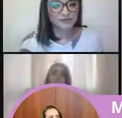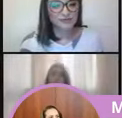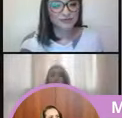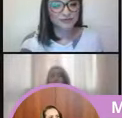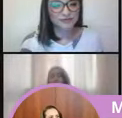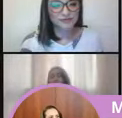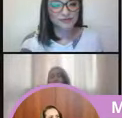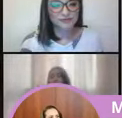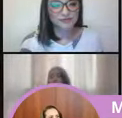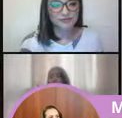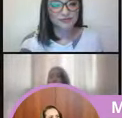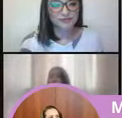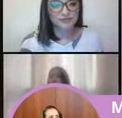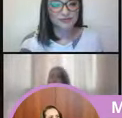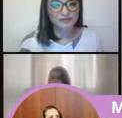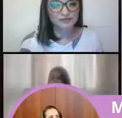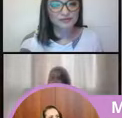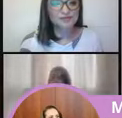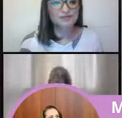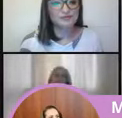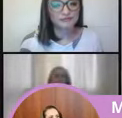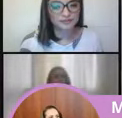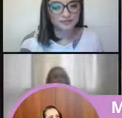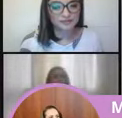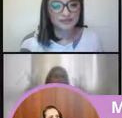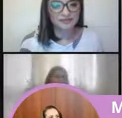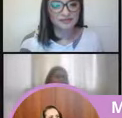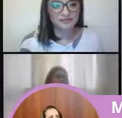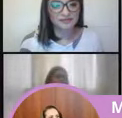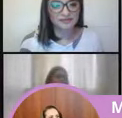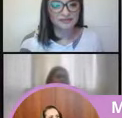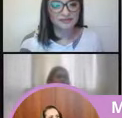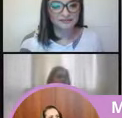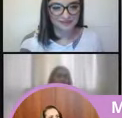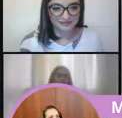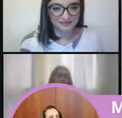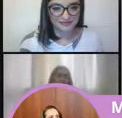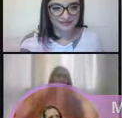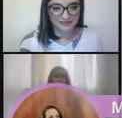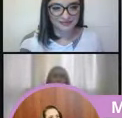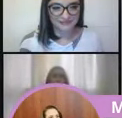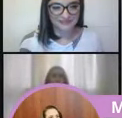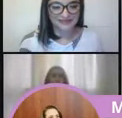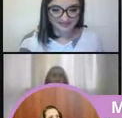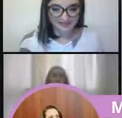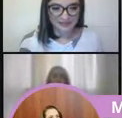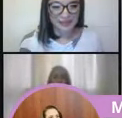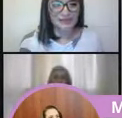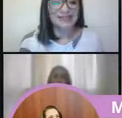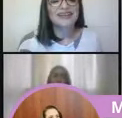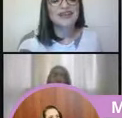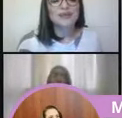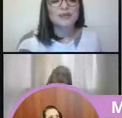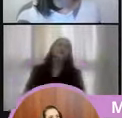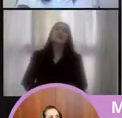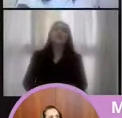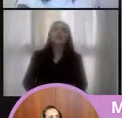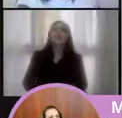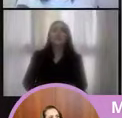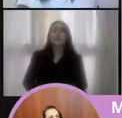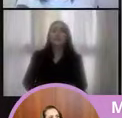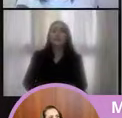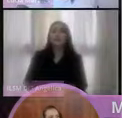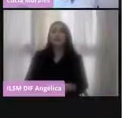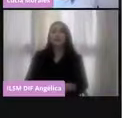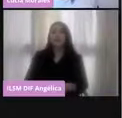vamos a seguir en materia la importancia de la participación ciudadana, Lucía Morales Navarro. Gracias Lucía. Muy bien, bueno, si